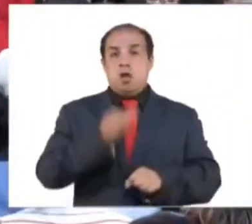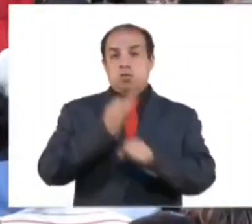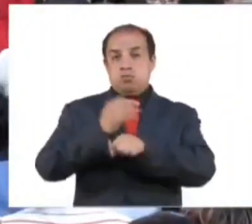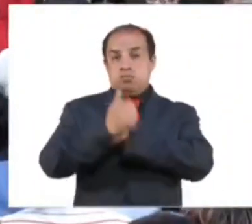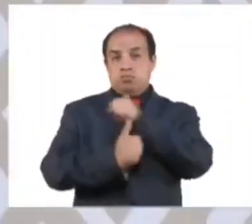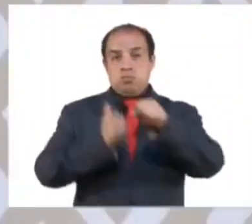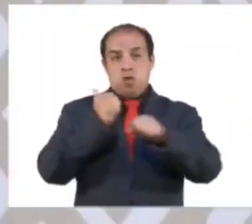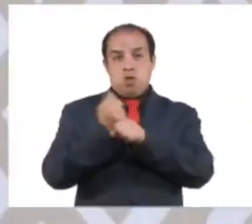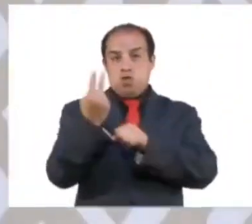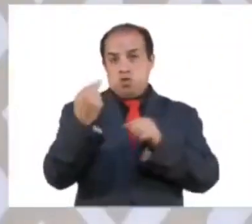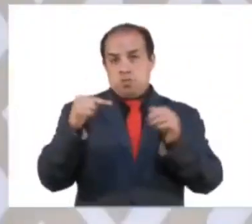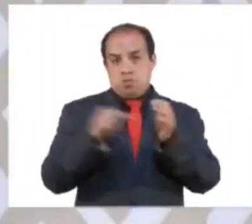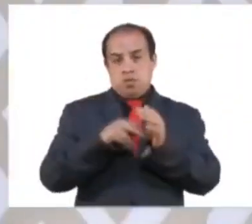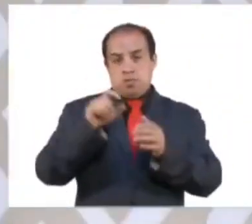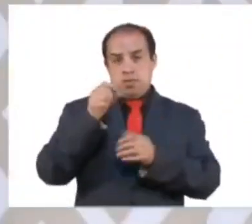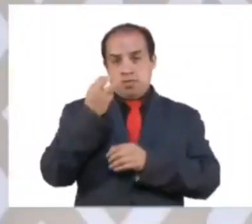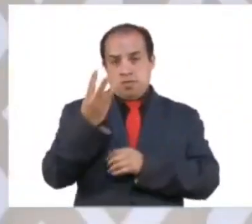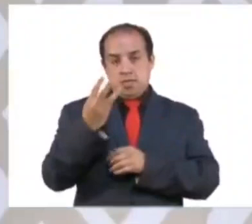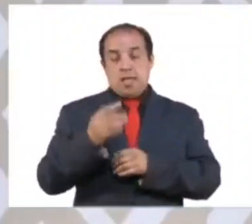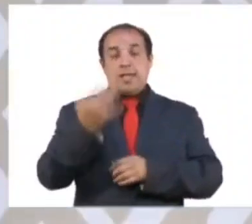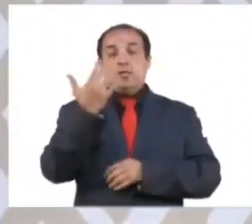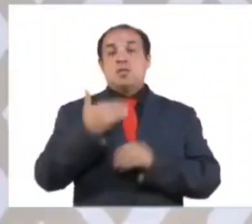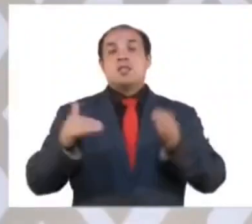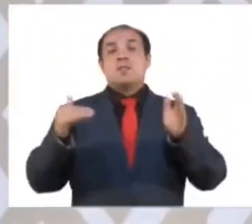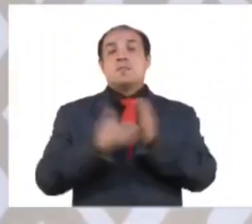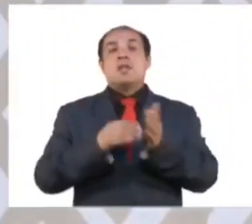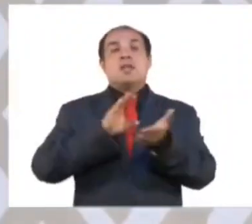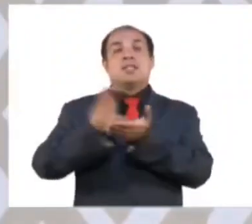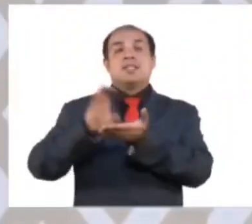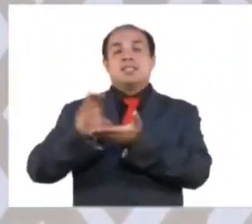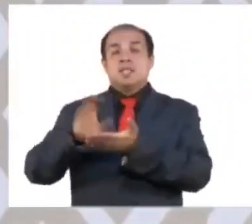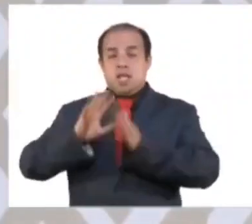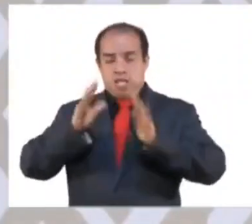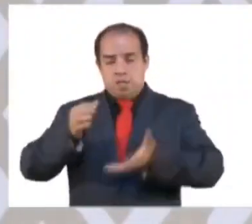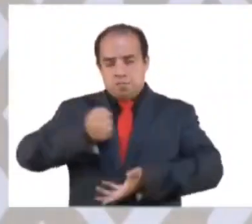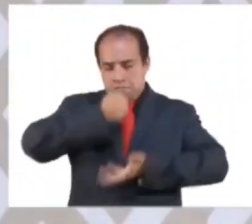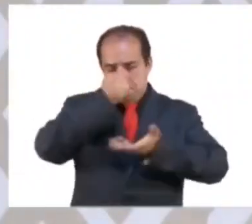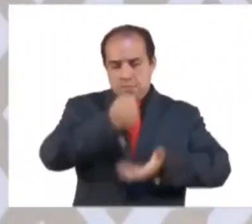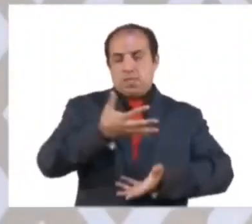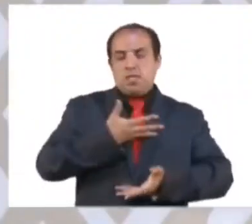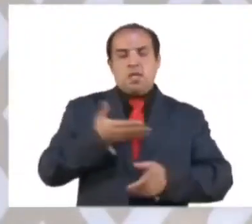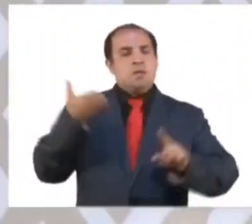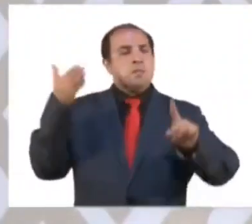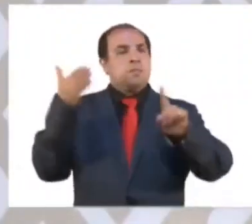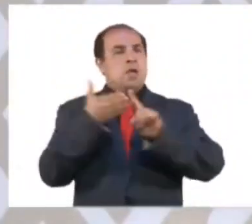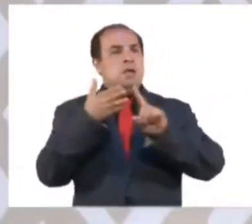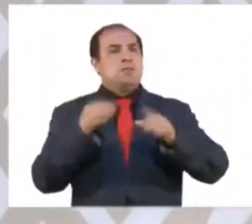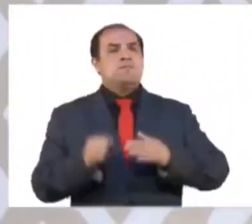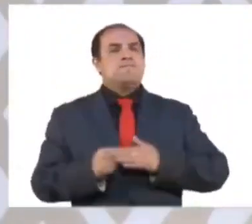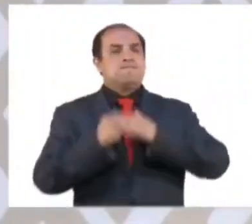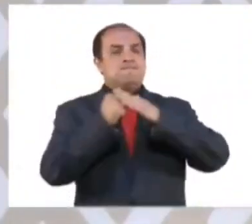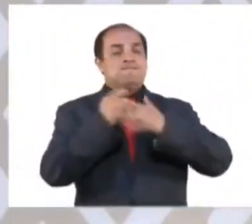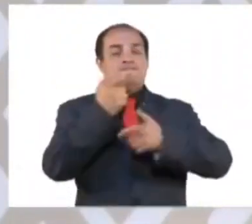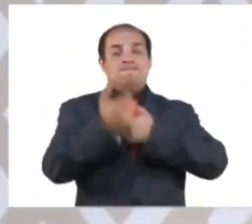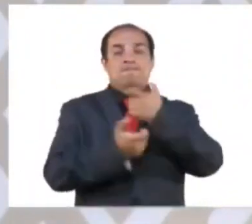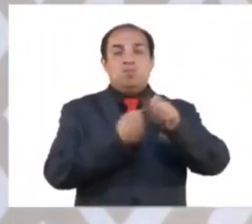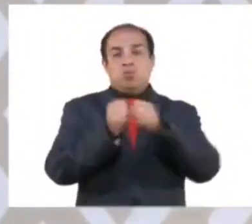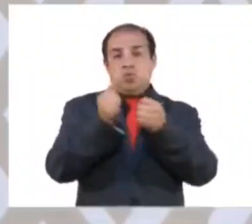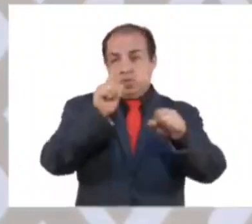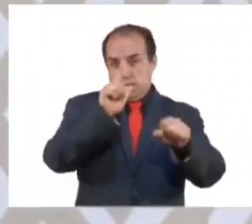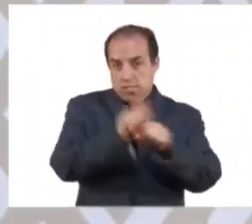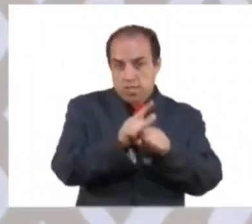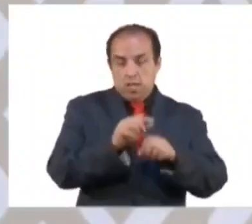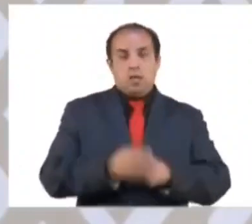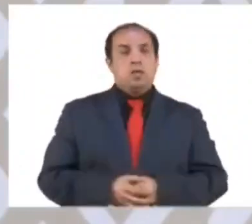año los 50,000 créditos que están presupuestados para fortalecer la economía